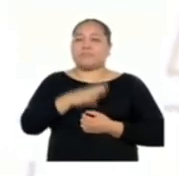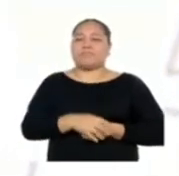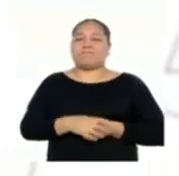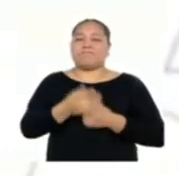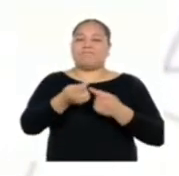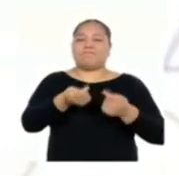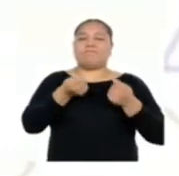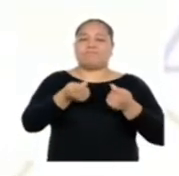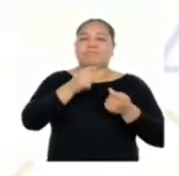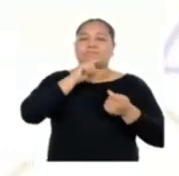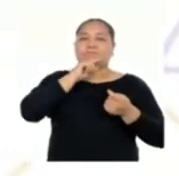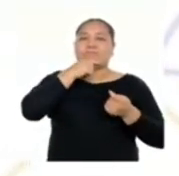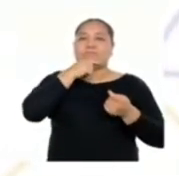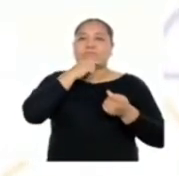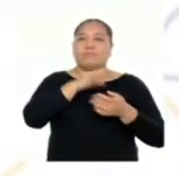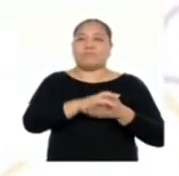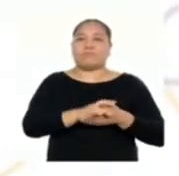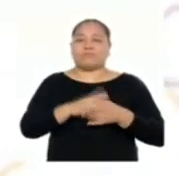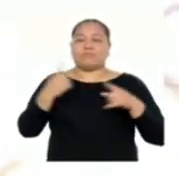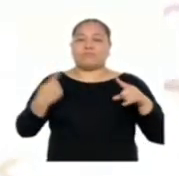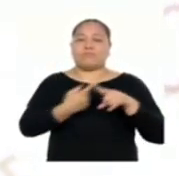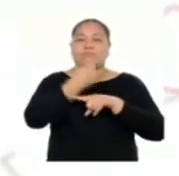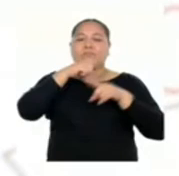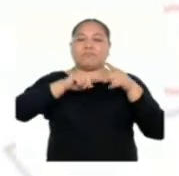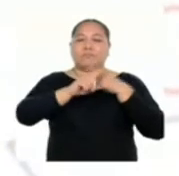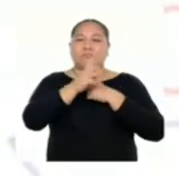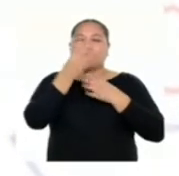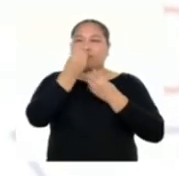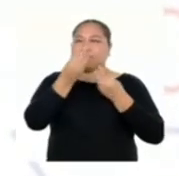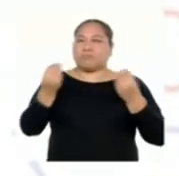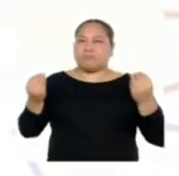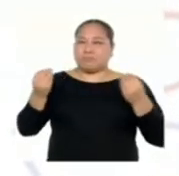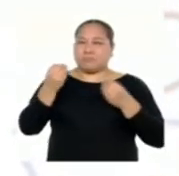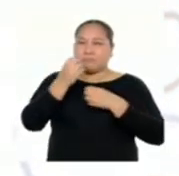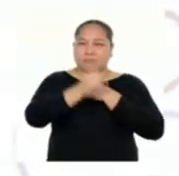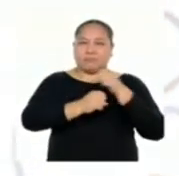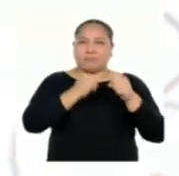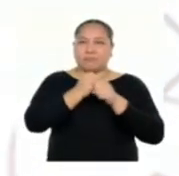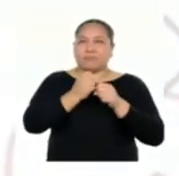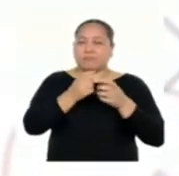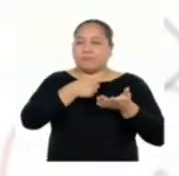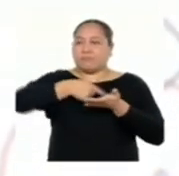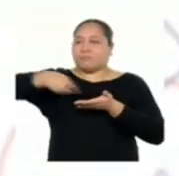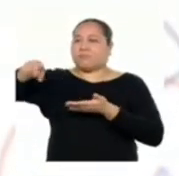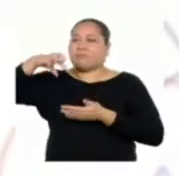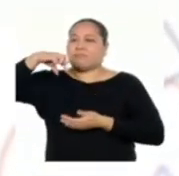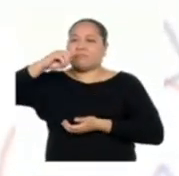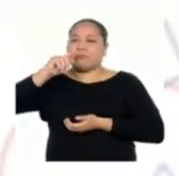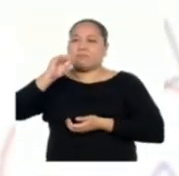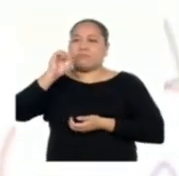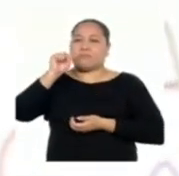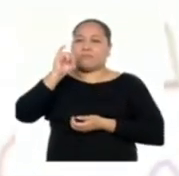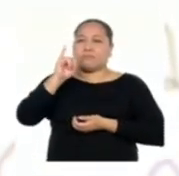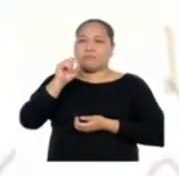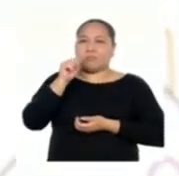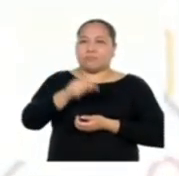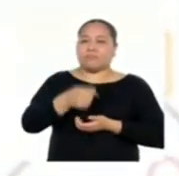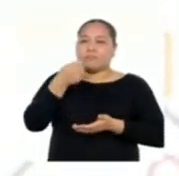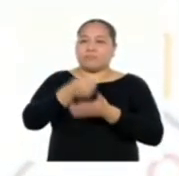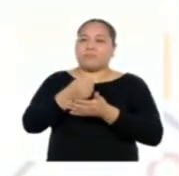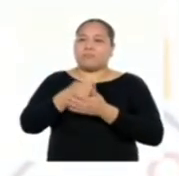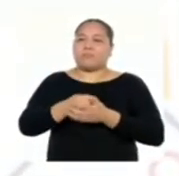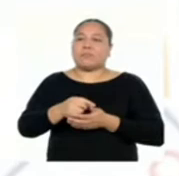las mujeres obligadas a tejer todo el año mucha ropa para enviarla a Potosí, pagando su trabajo en